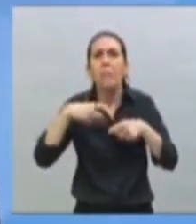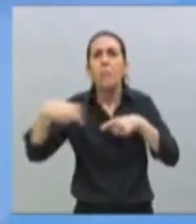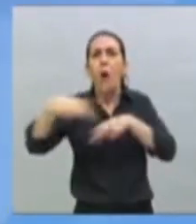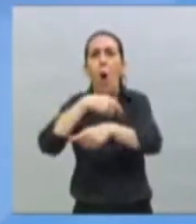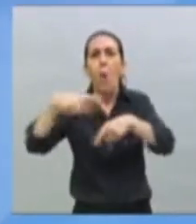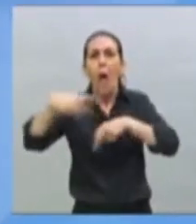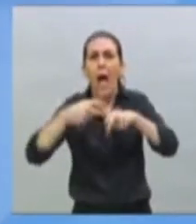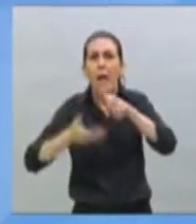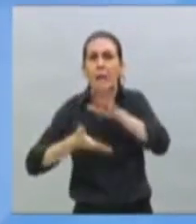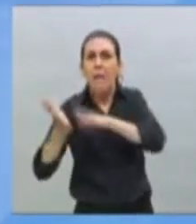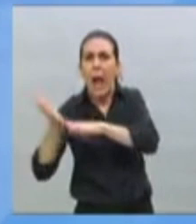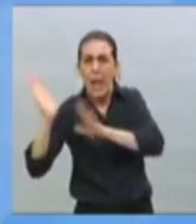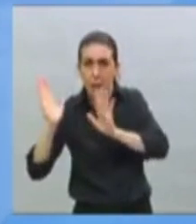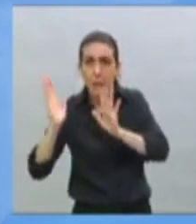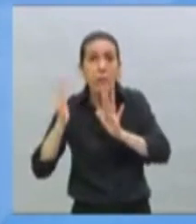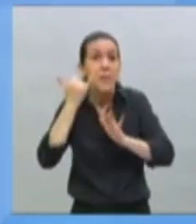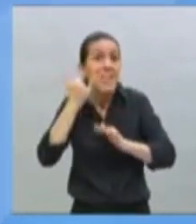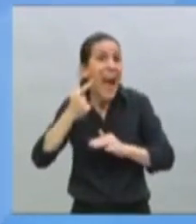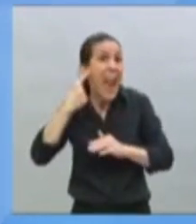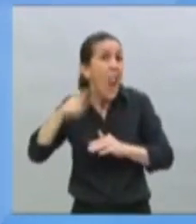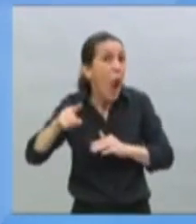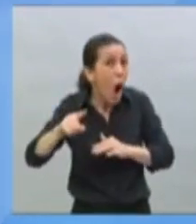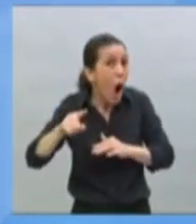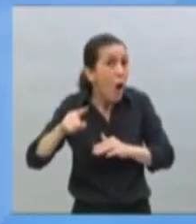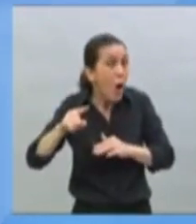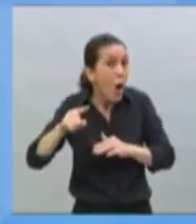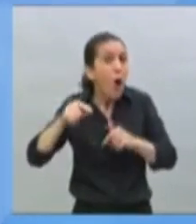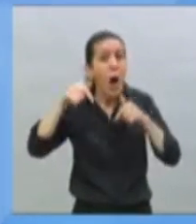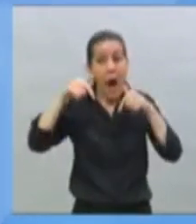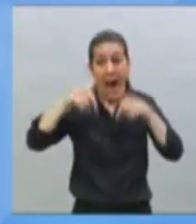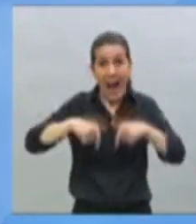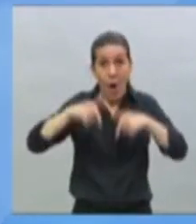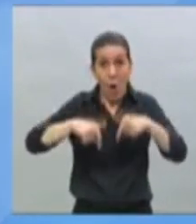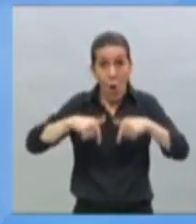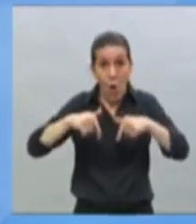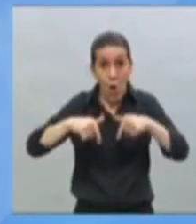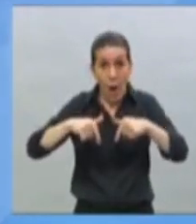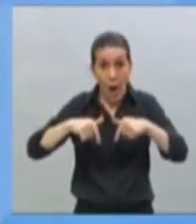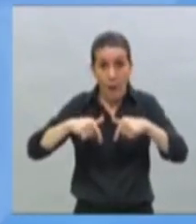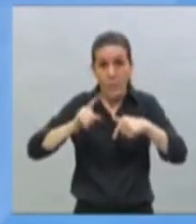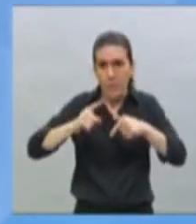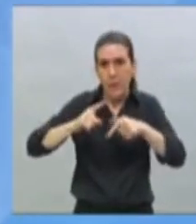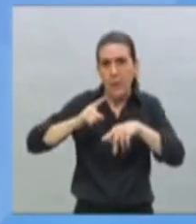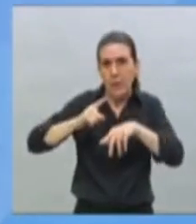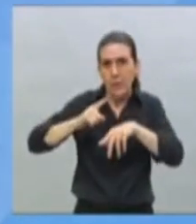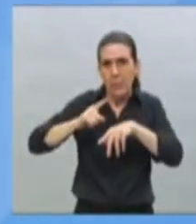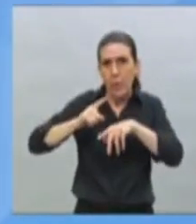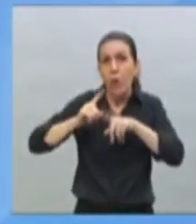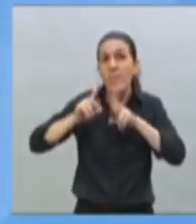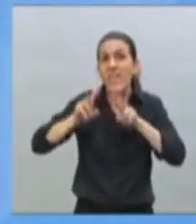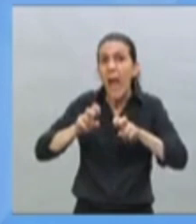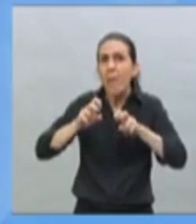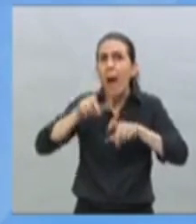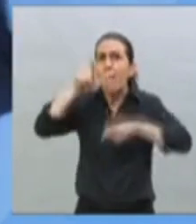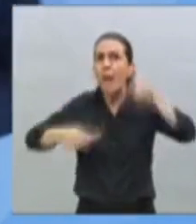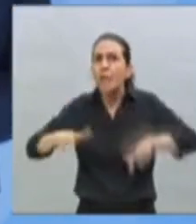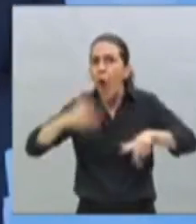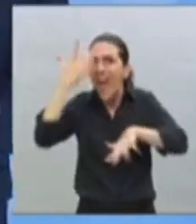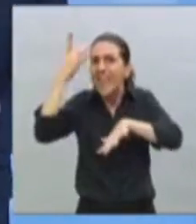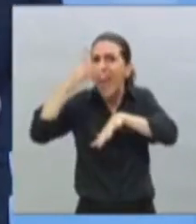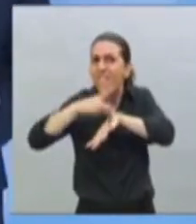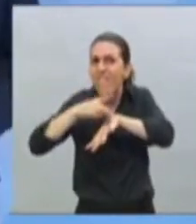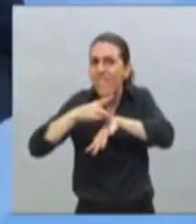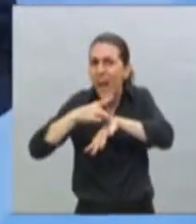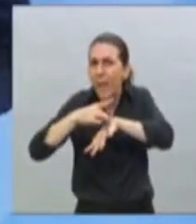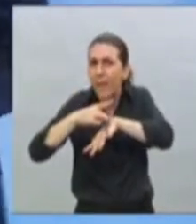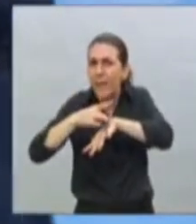Hemos logrado que hoy en día el tiempo de duplicación de casos esté calculado en